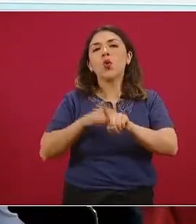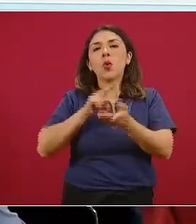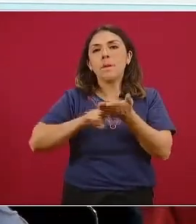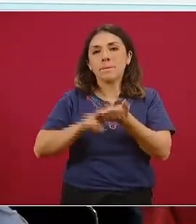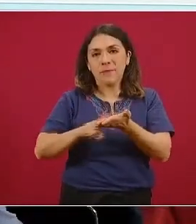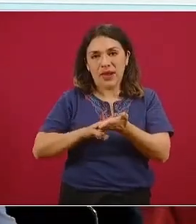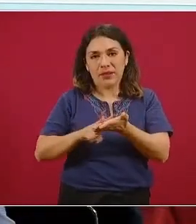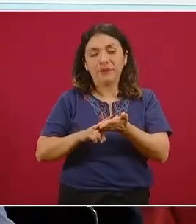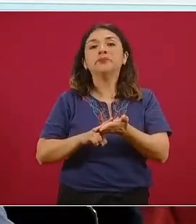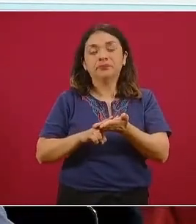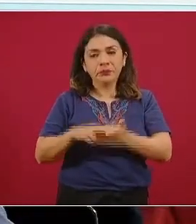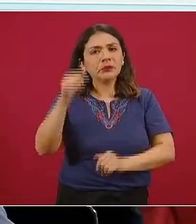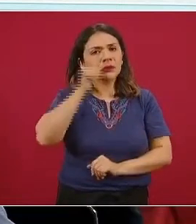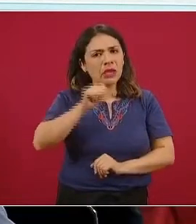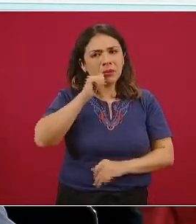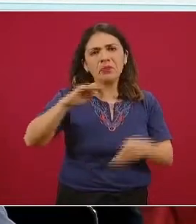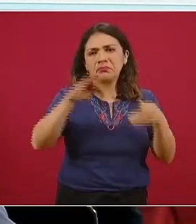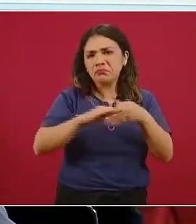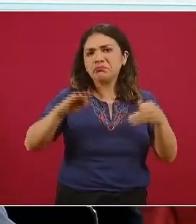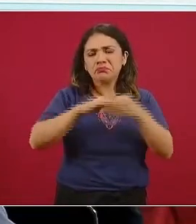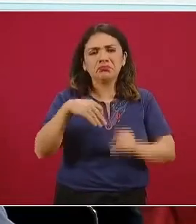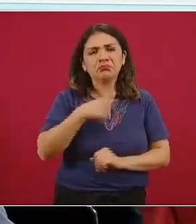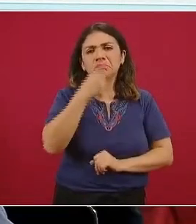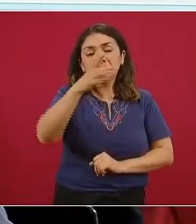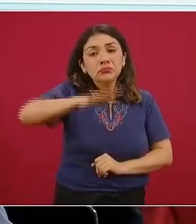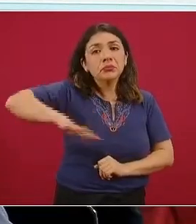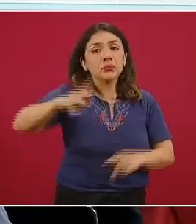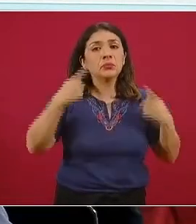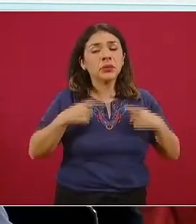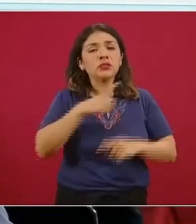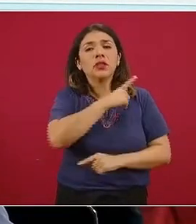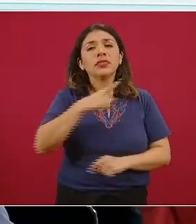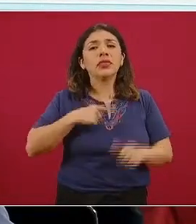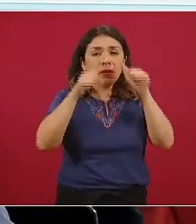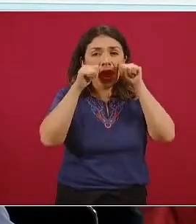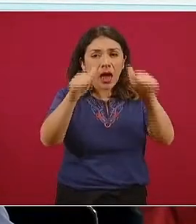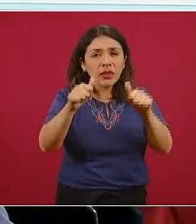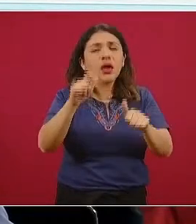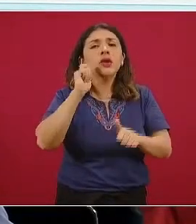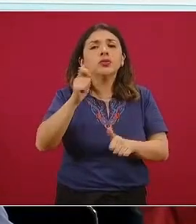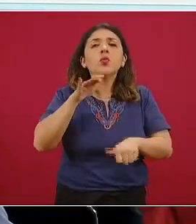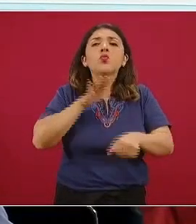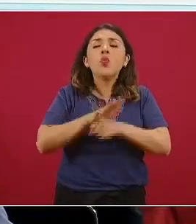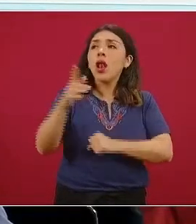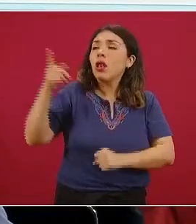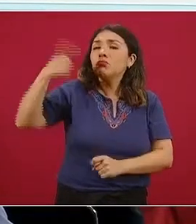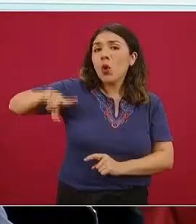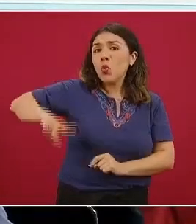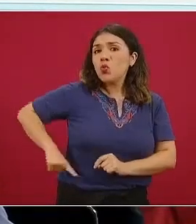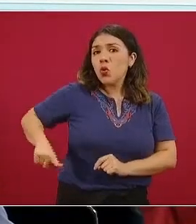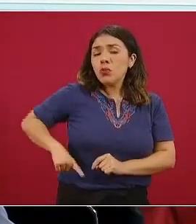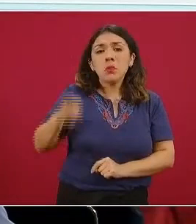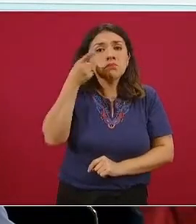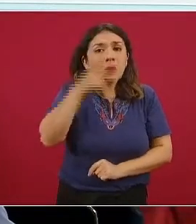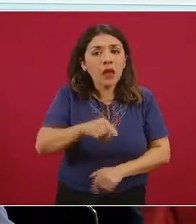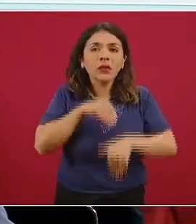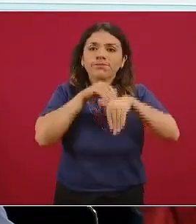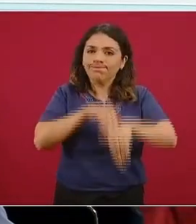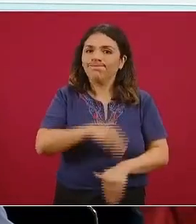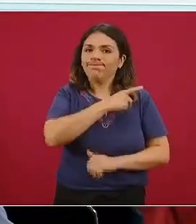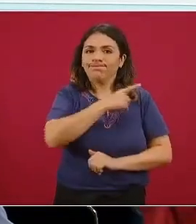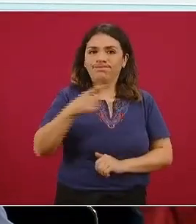verde. Entonces, siempre reiteramos a la población prestar mucha atención a las indicaciones que sus autoridades sanitarias van a